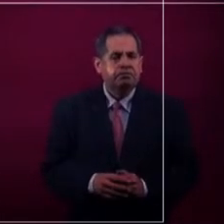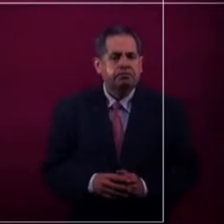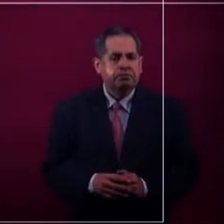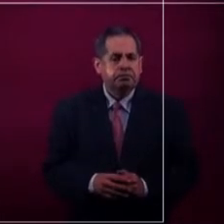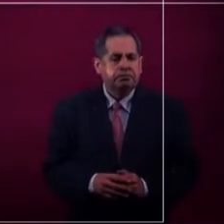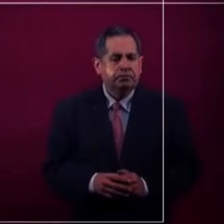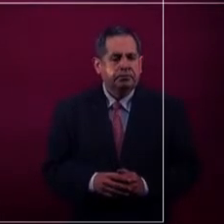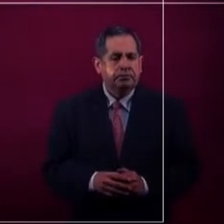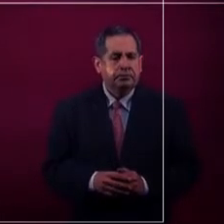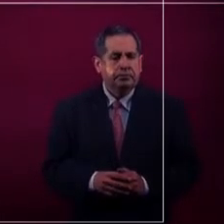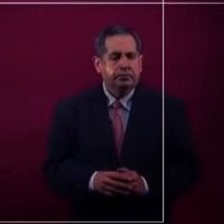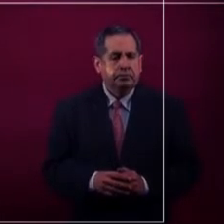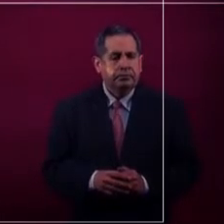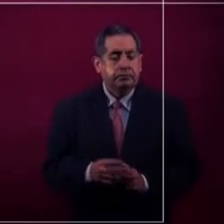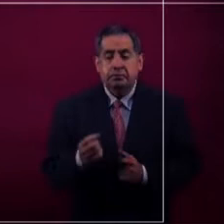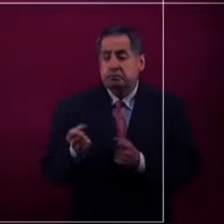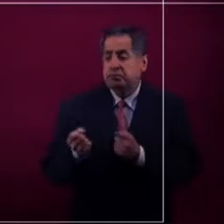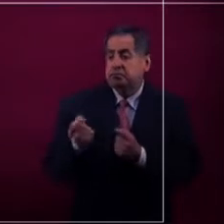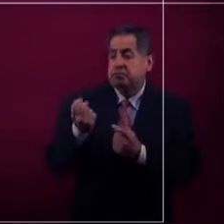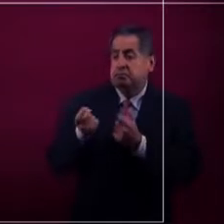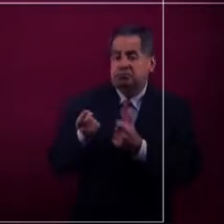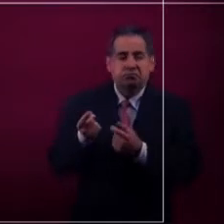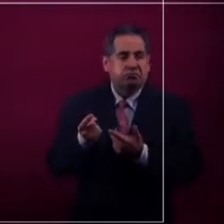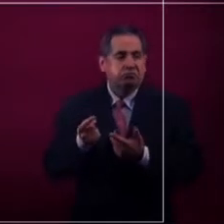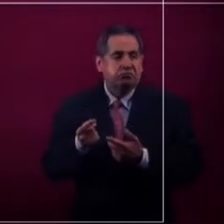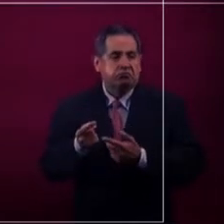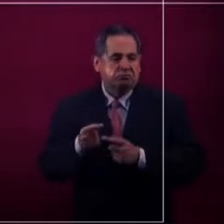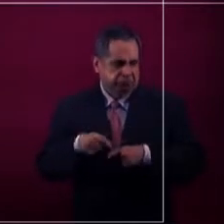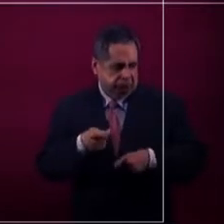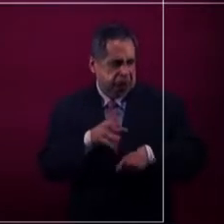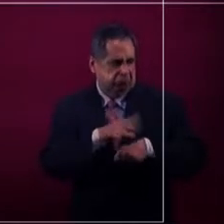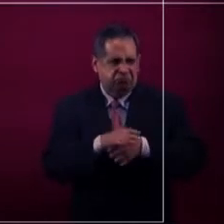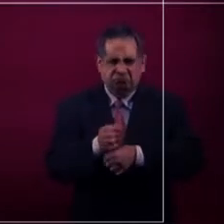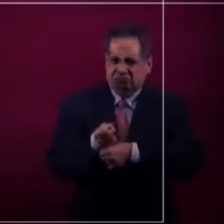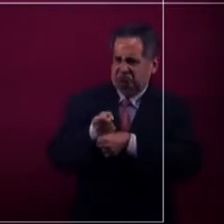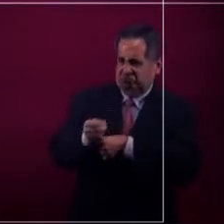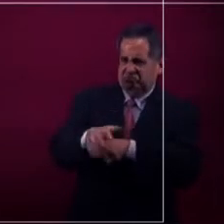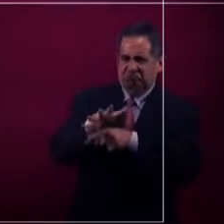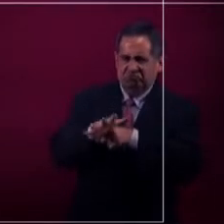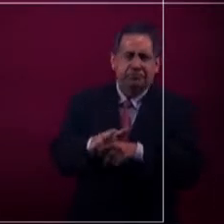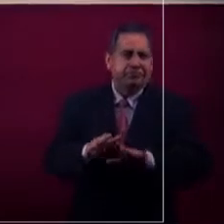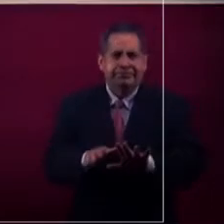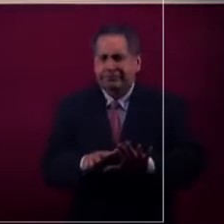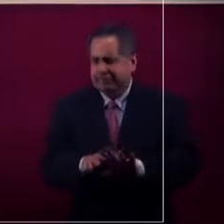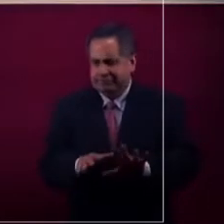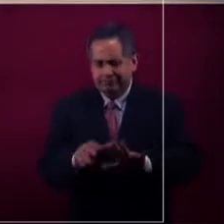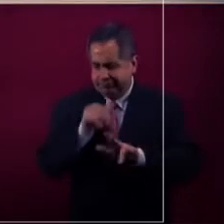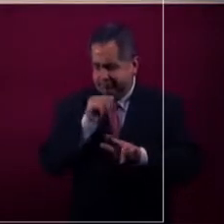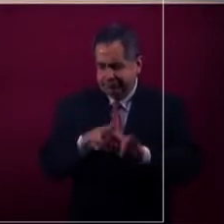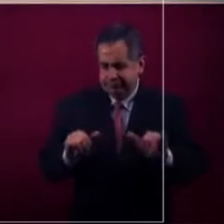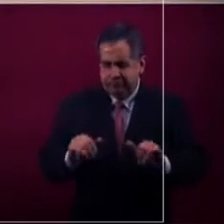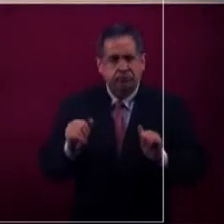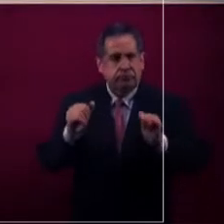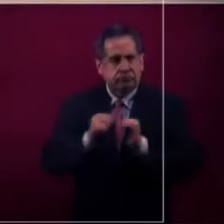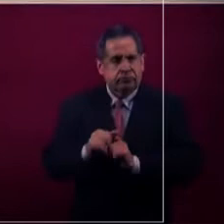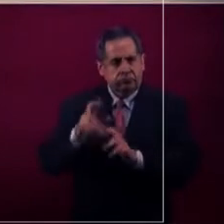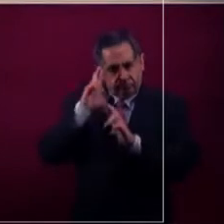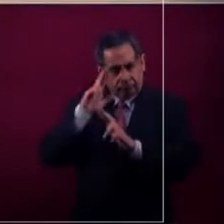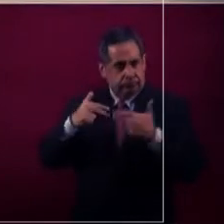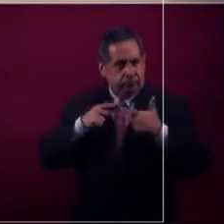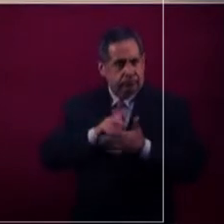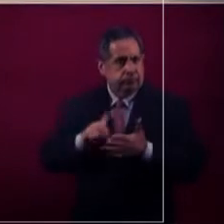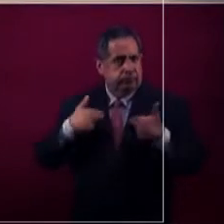se privilegia el uso de la fuerza, sino se respetan los derechos humanos. Y el